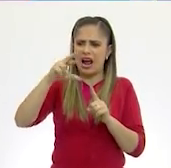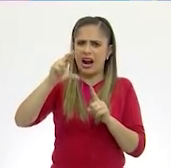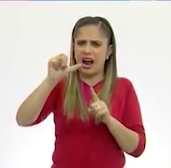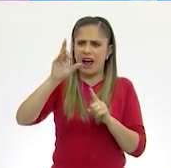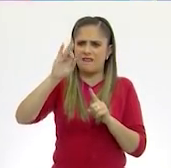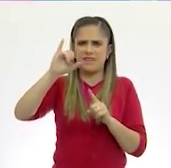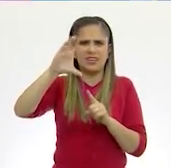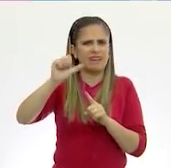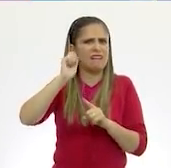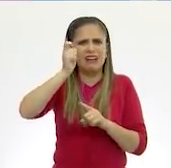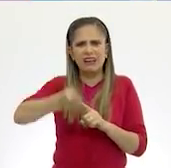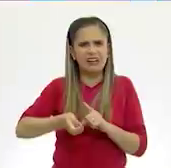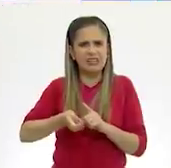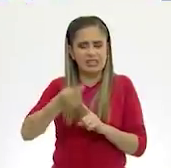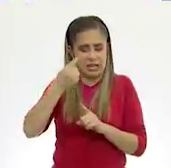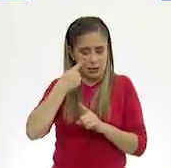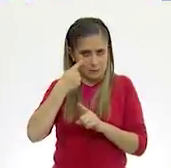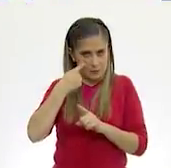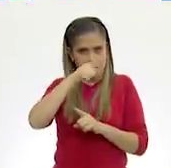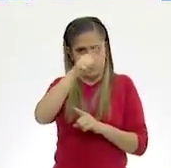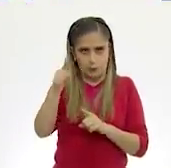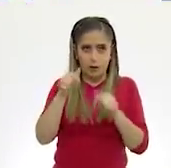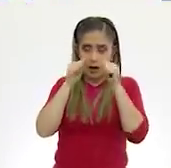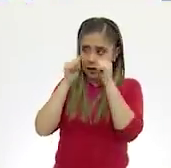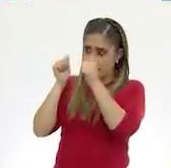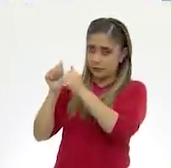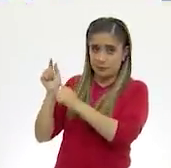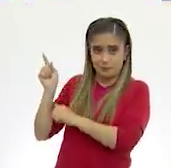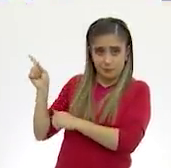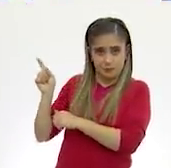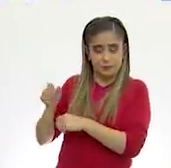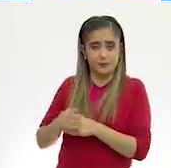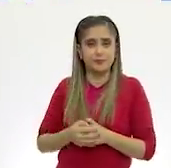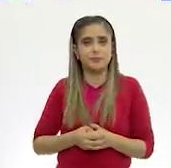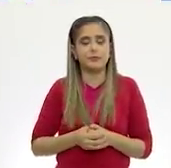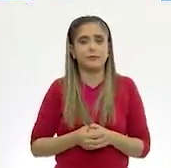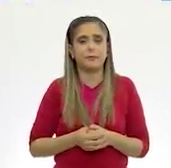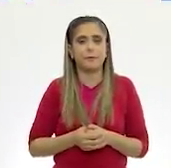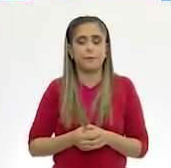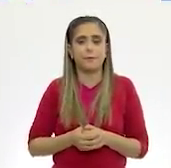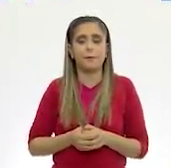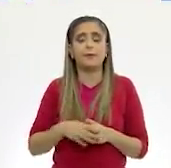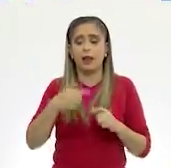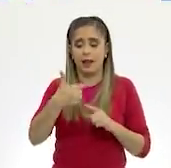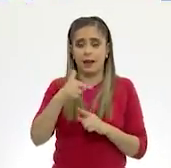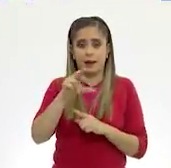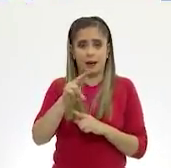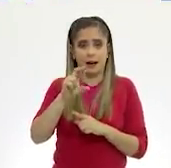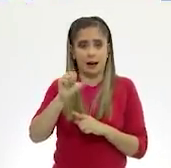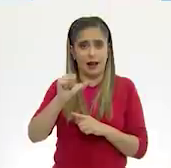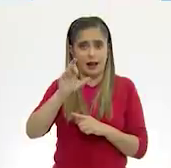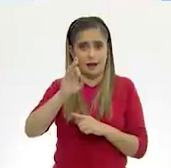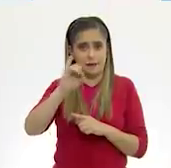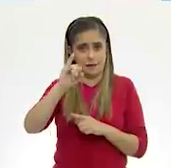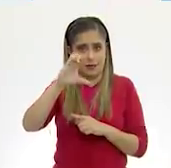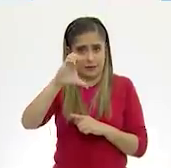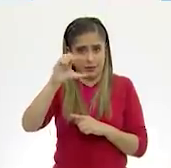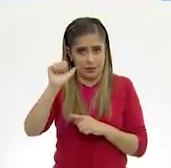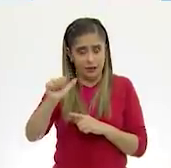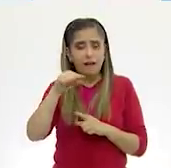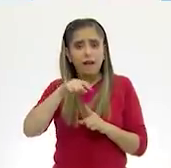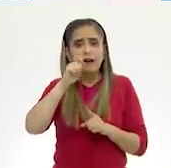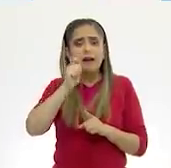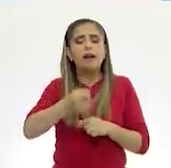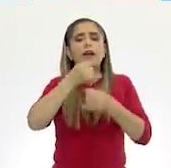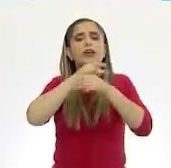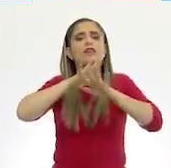Para ti y los estudiantes que se encuentran en casa, les cuento que los gráficos representan información procedente